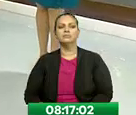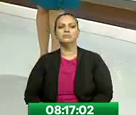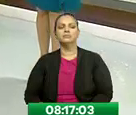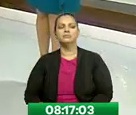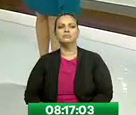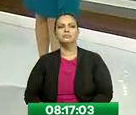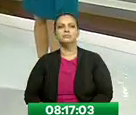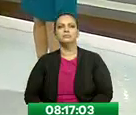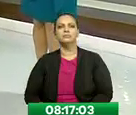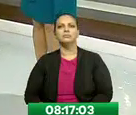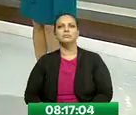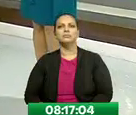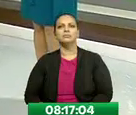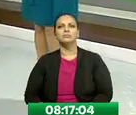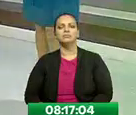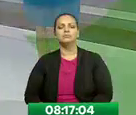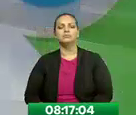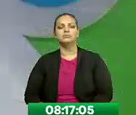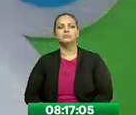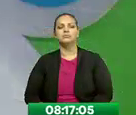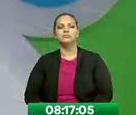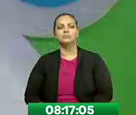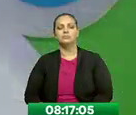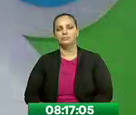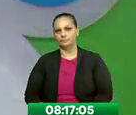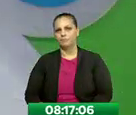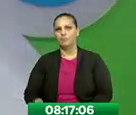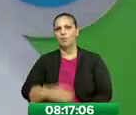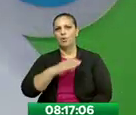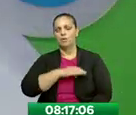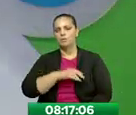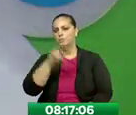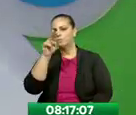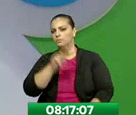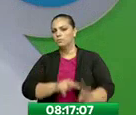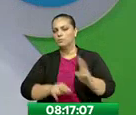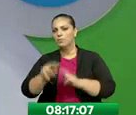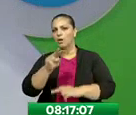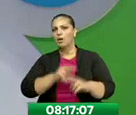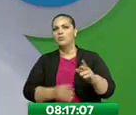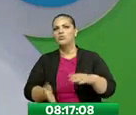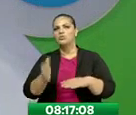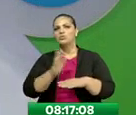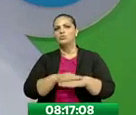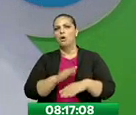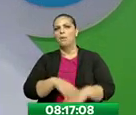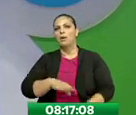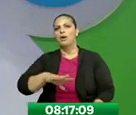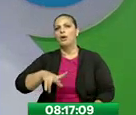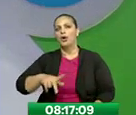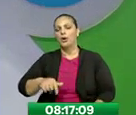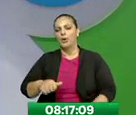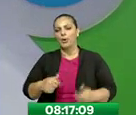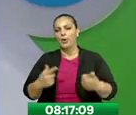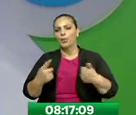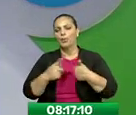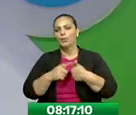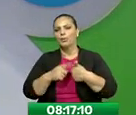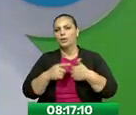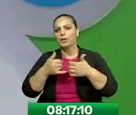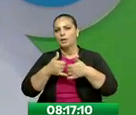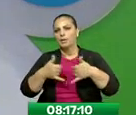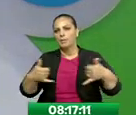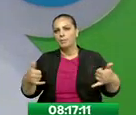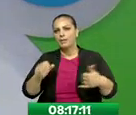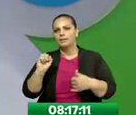La Policía Nacional intensifica las investigaciones en torno a los últimos robos registrados en una tienda de ropa, una importadora, un